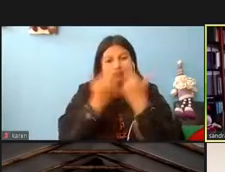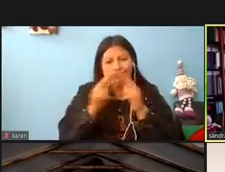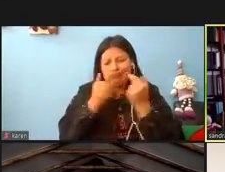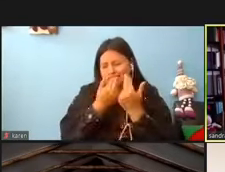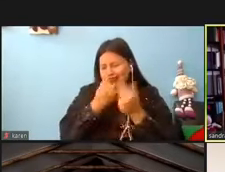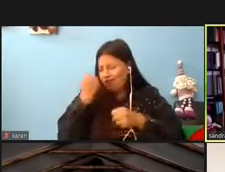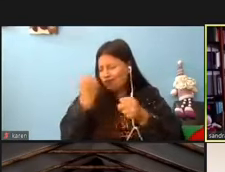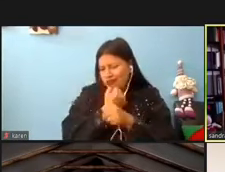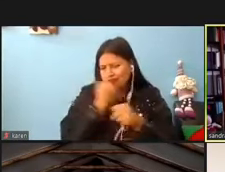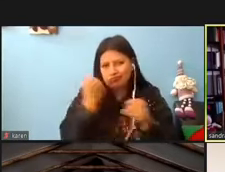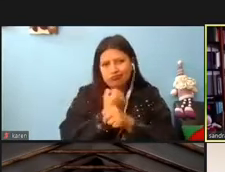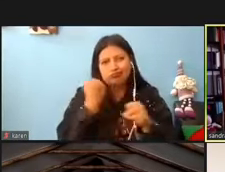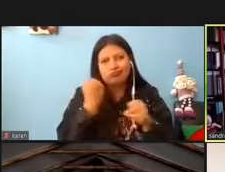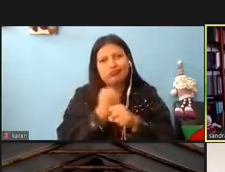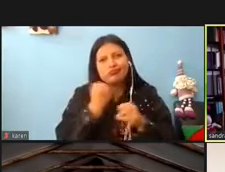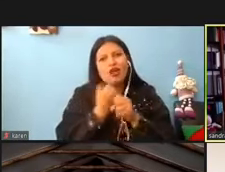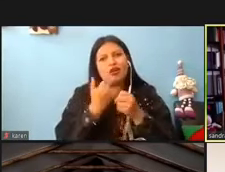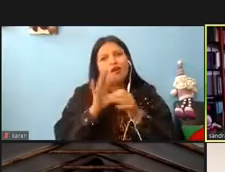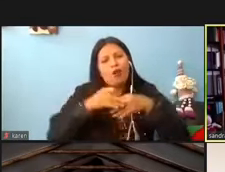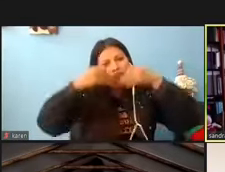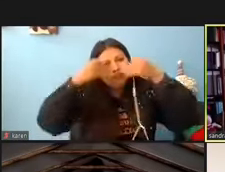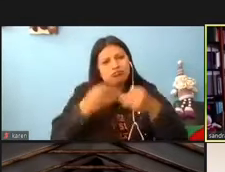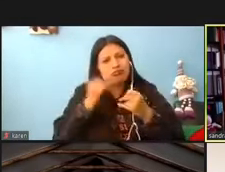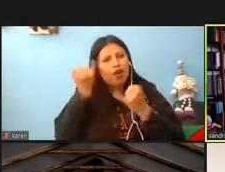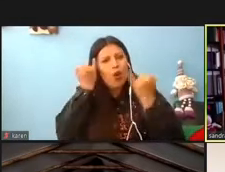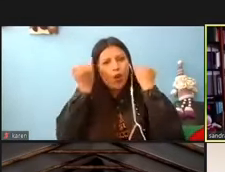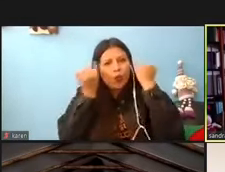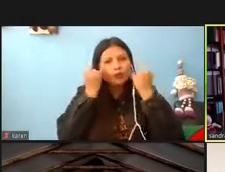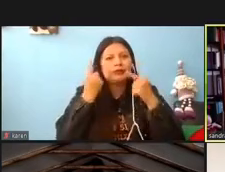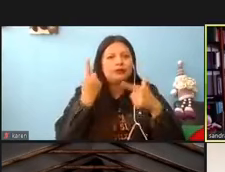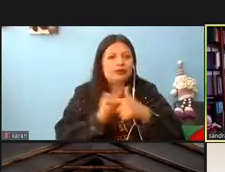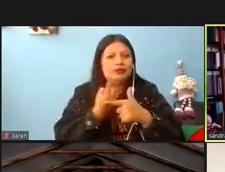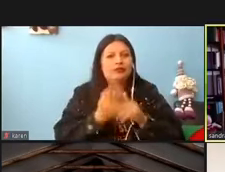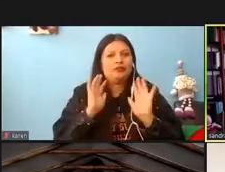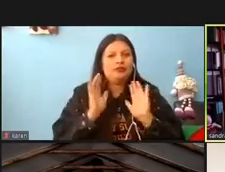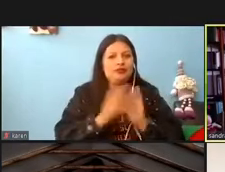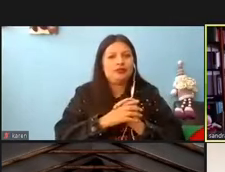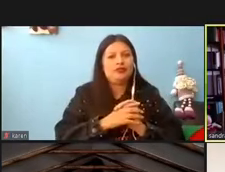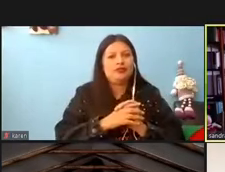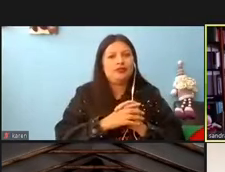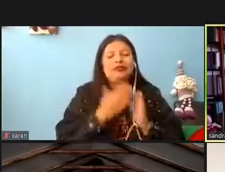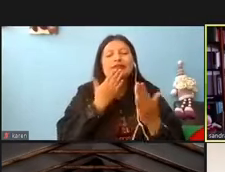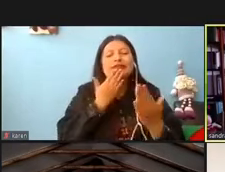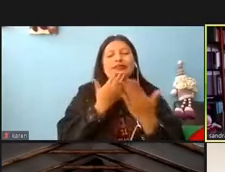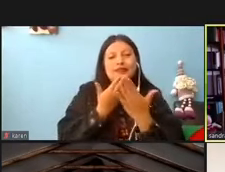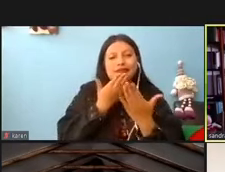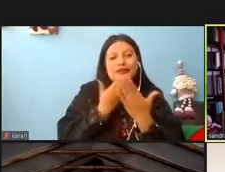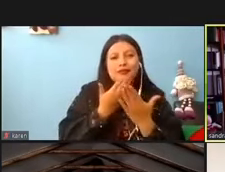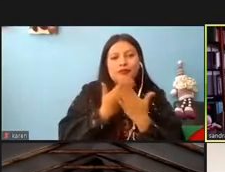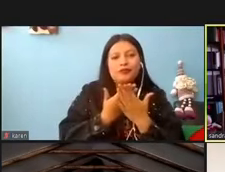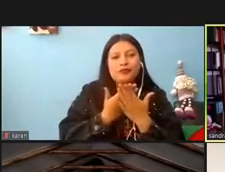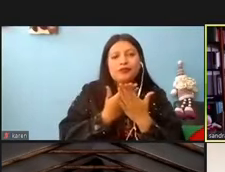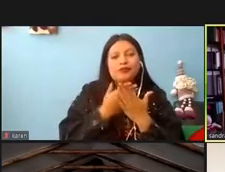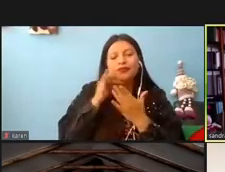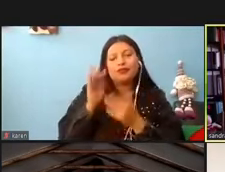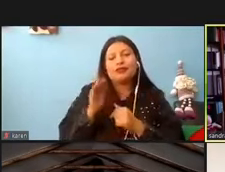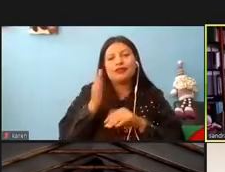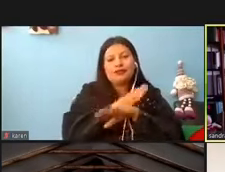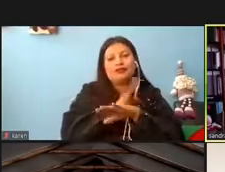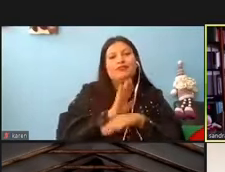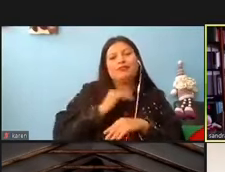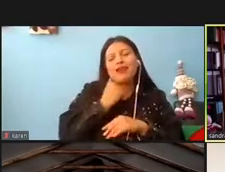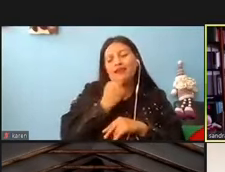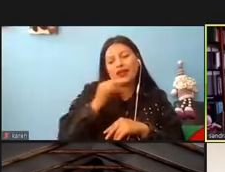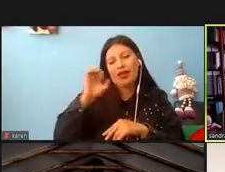trabajando en la formalización de esta iniciativa. Entonces, pues gracias por la intervención que hiciste,